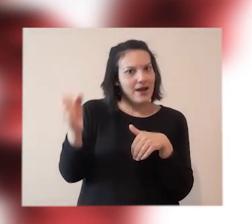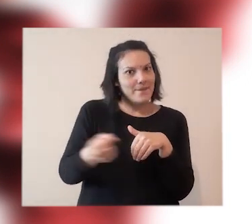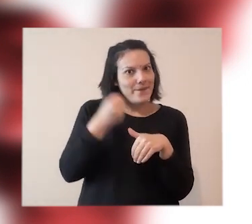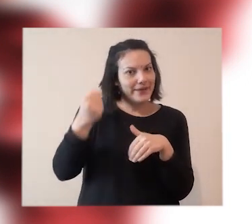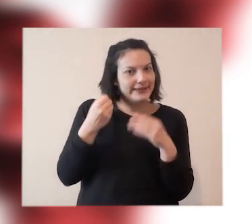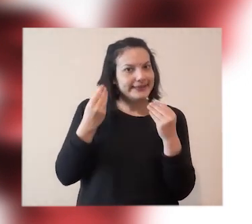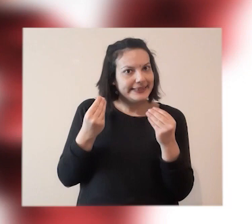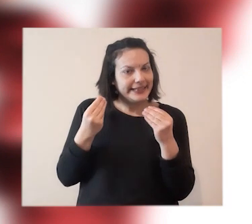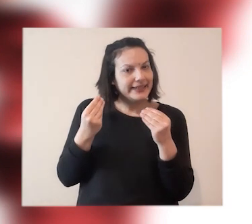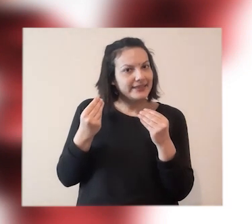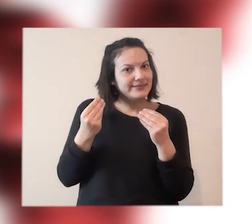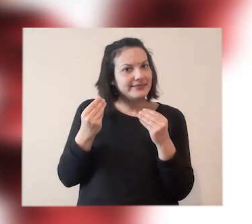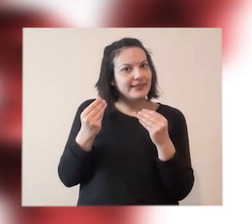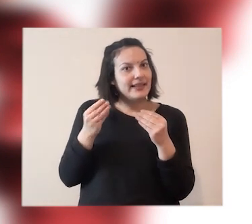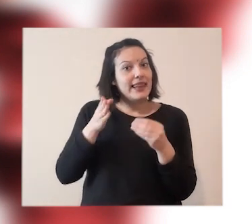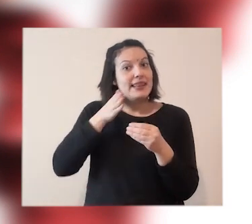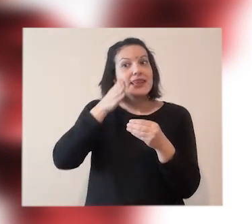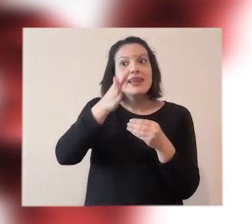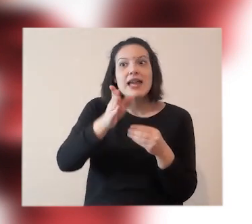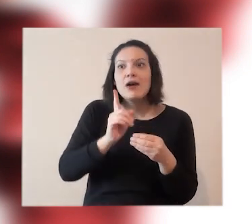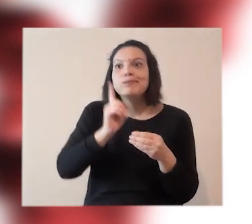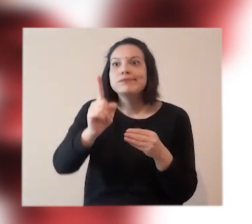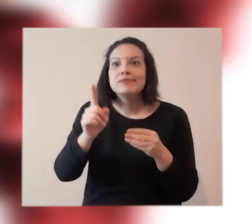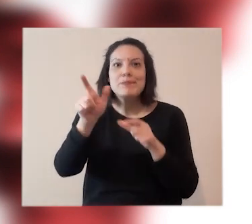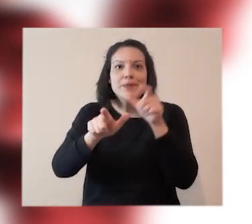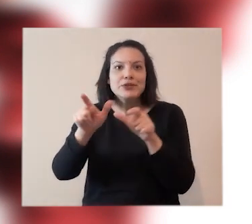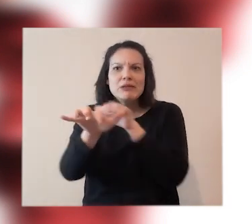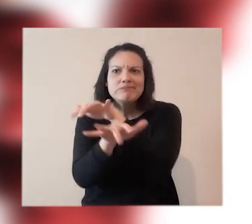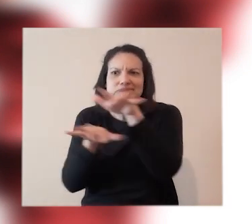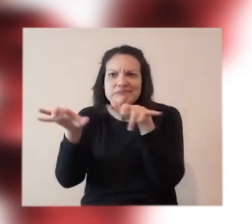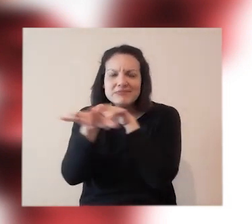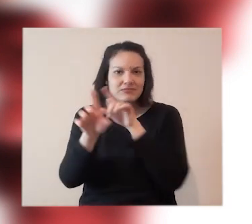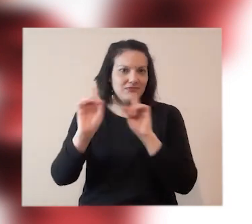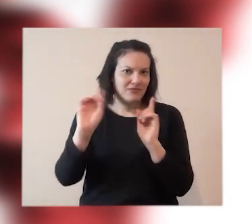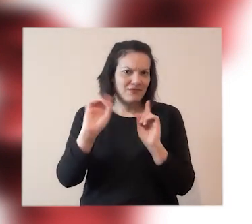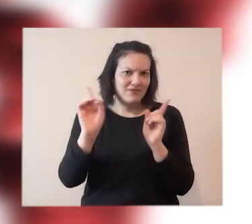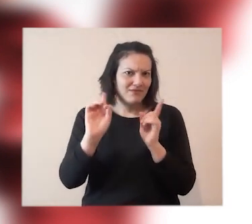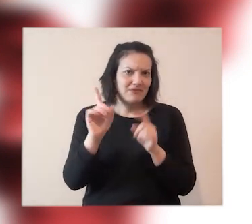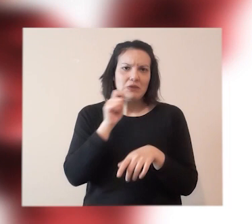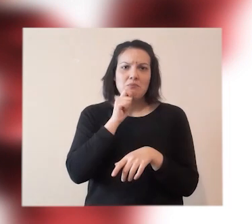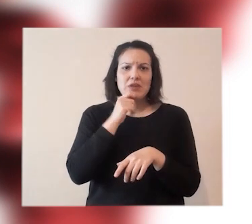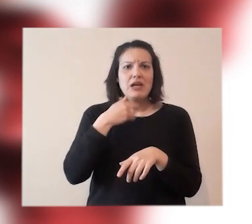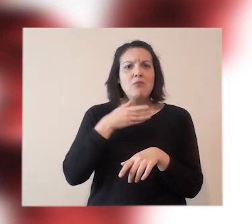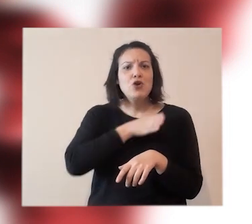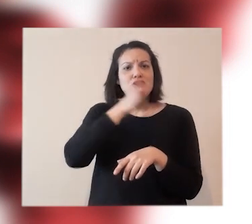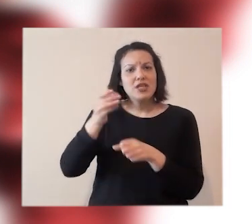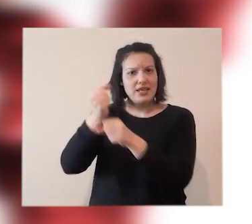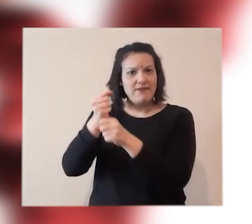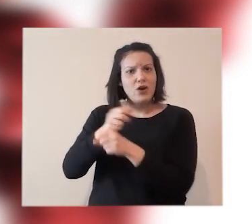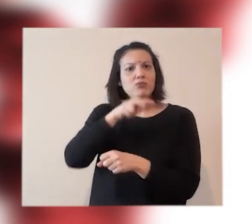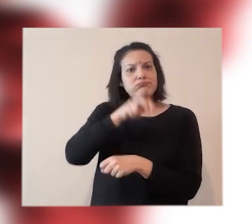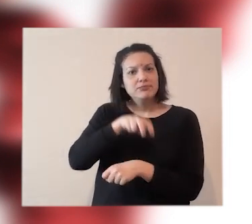que evitar acercarse a las aglomeraciones de personas, ¿sí? Entonces, si uno se desplaza caminando, que es lo